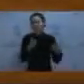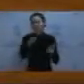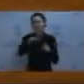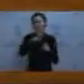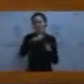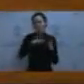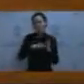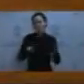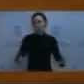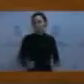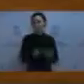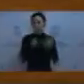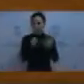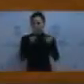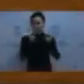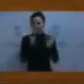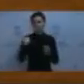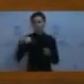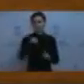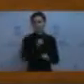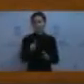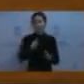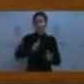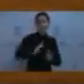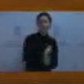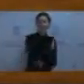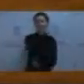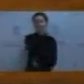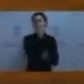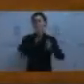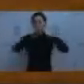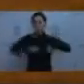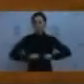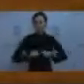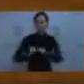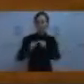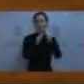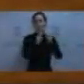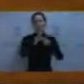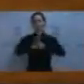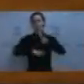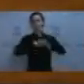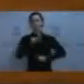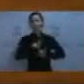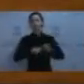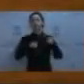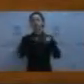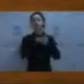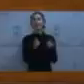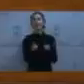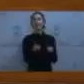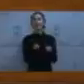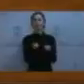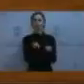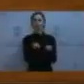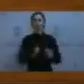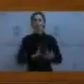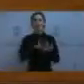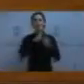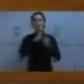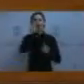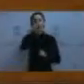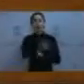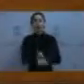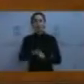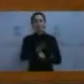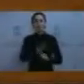del 2006, hace 11 años, se aprobó por unanimidad la modificación de la Ley Reguladora de Parroquias Rurales, la